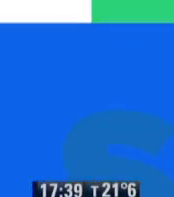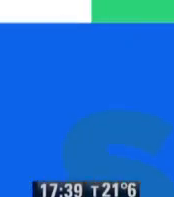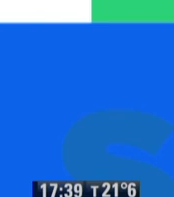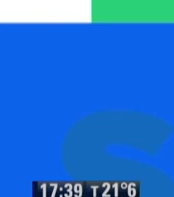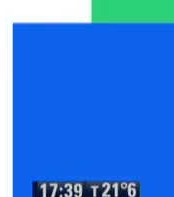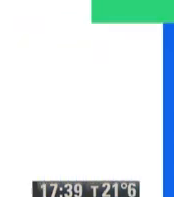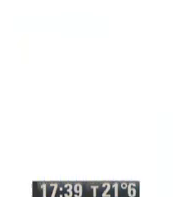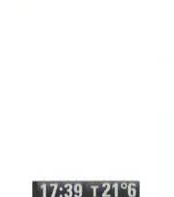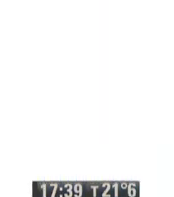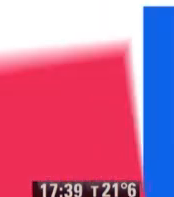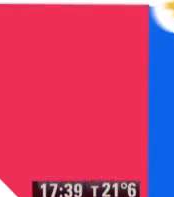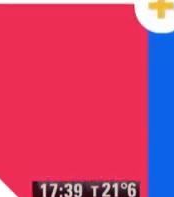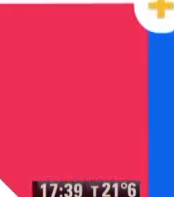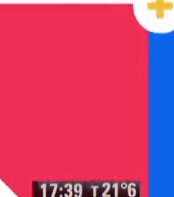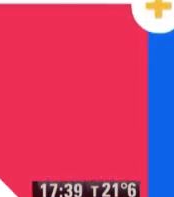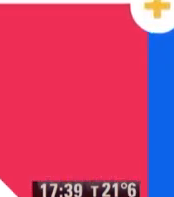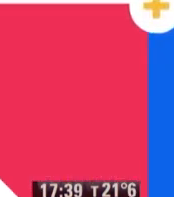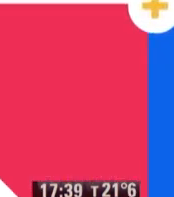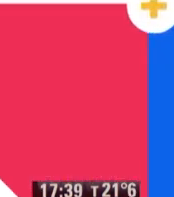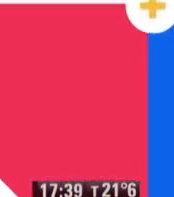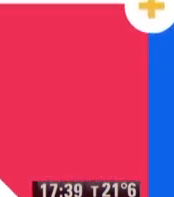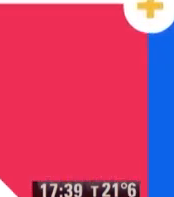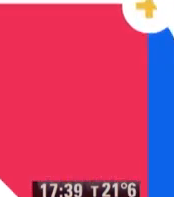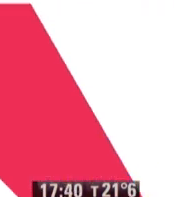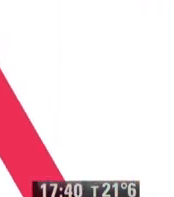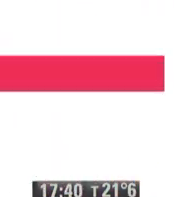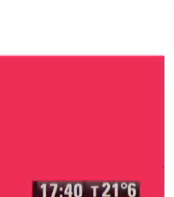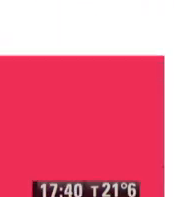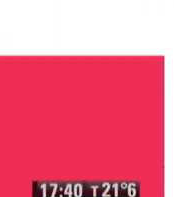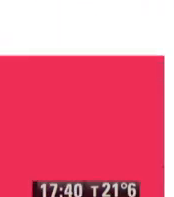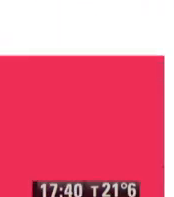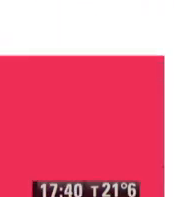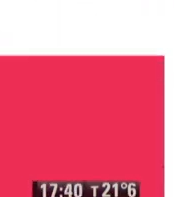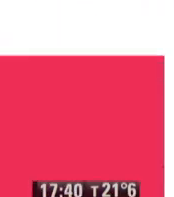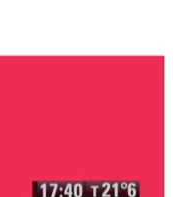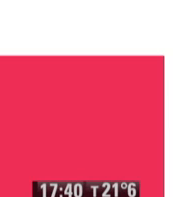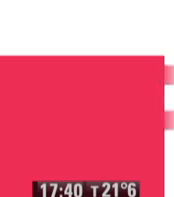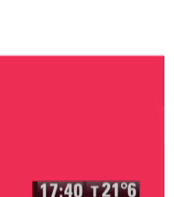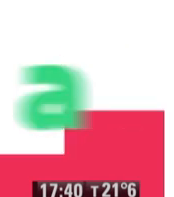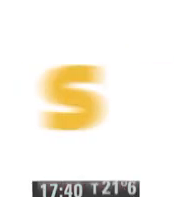maestros y maestras, y el acompañamiento de tu familia, seguir aprendiendo entre todos.